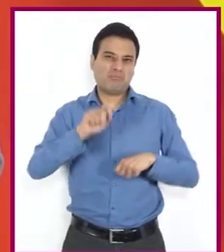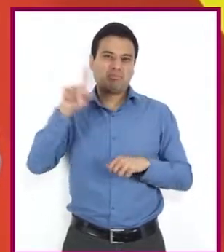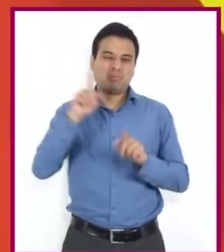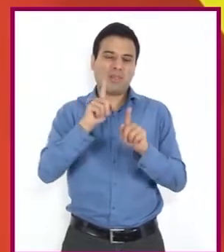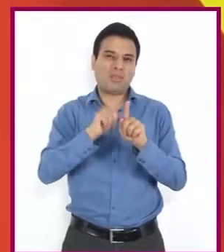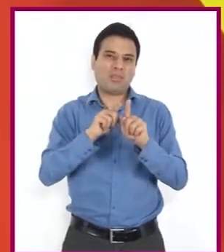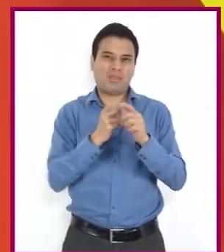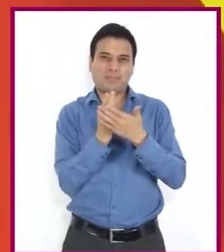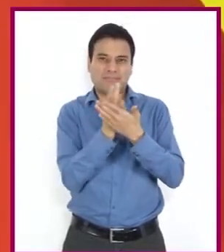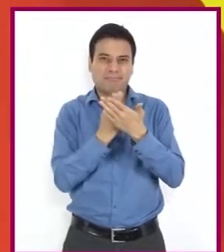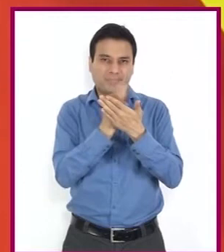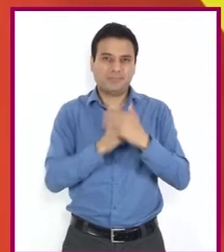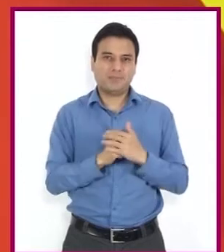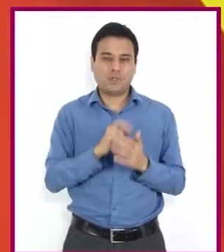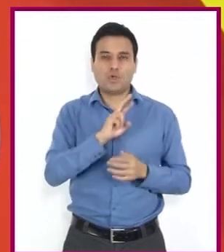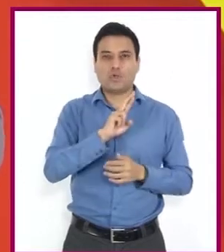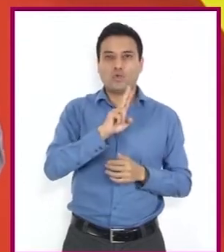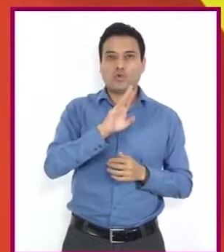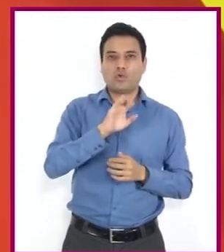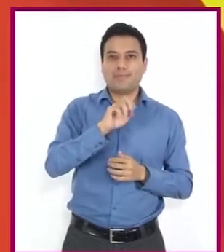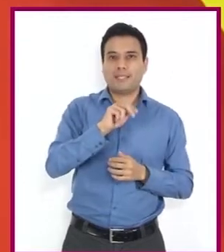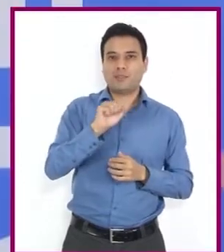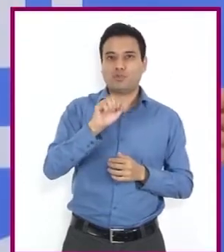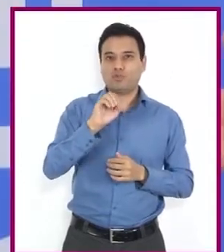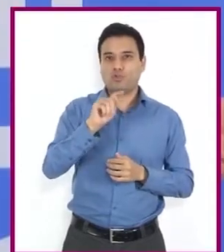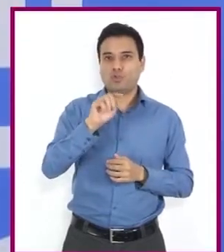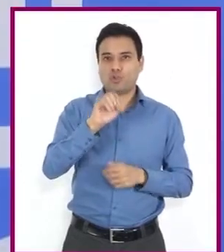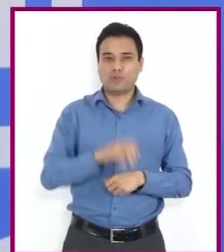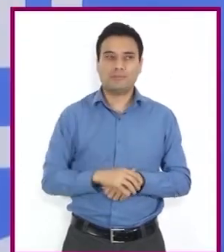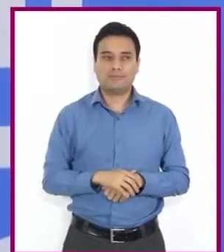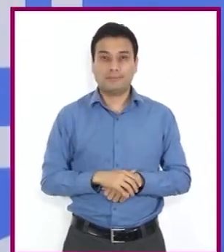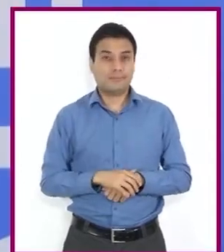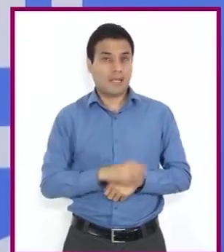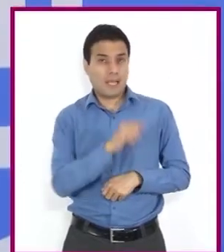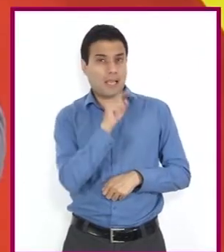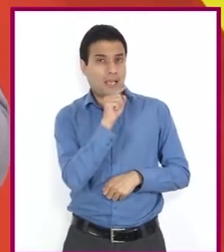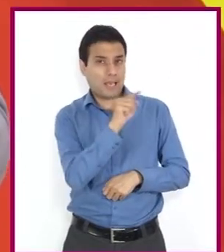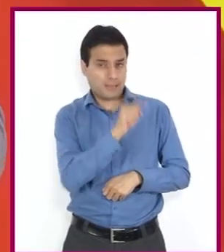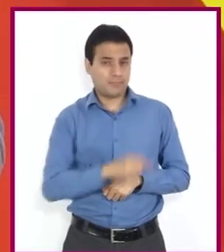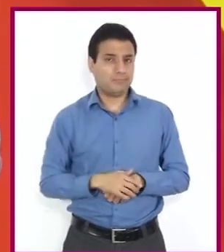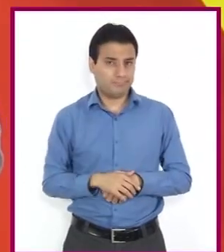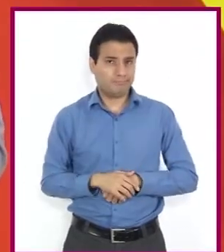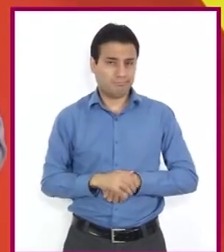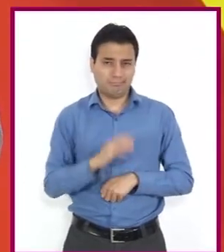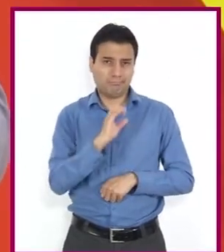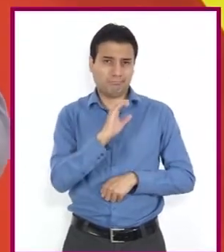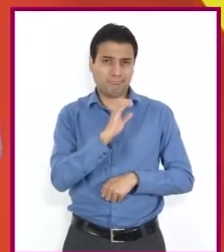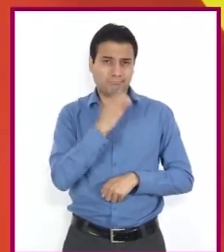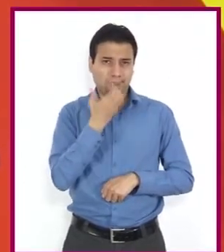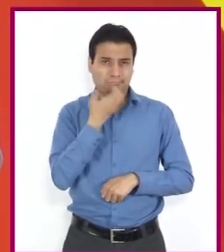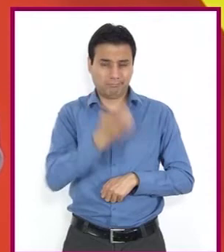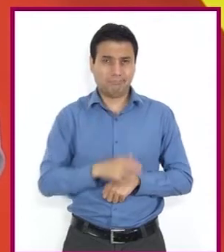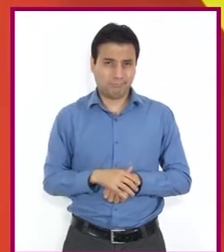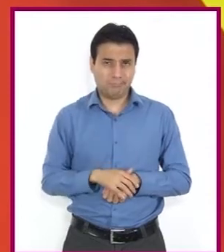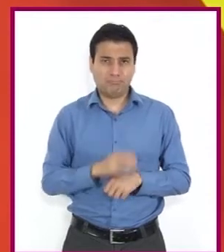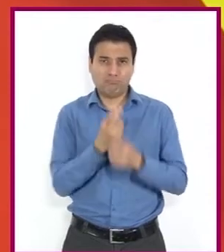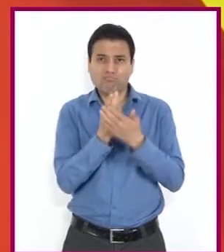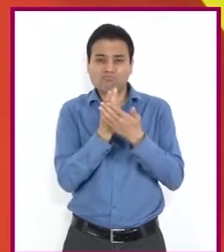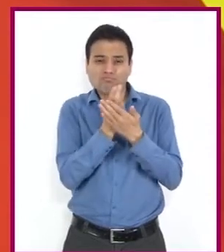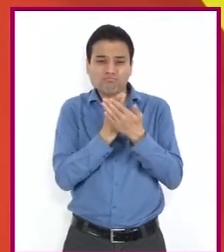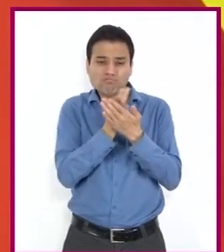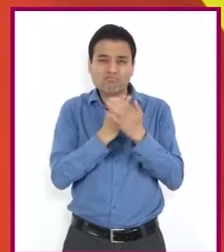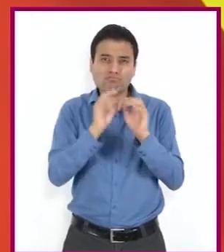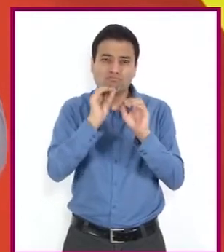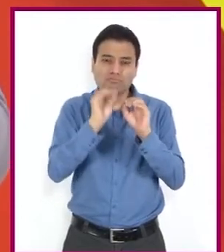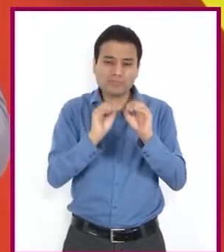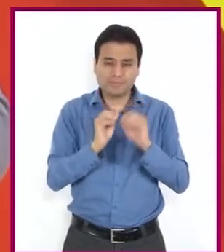historietista mexicano Rubén Eduardo Soto Díaz, quien de la mano de las imágenes del creador visual veracruzano